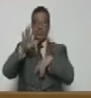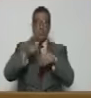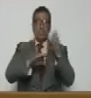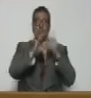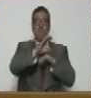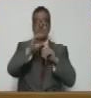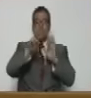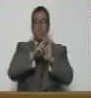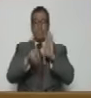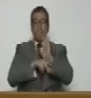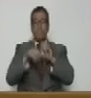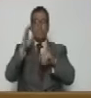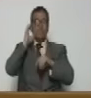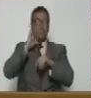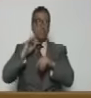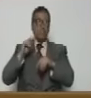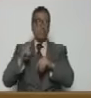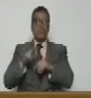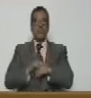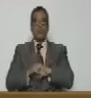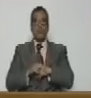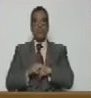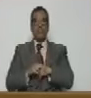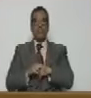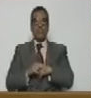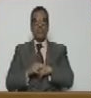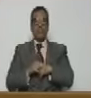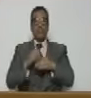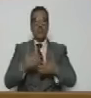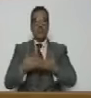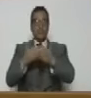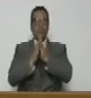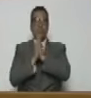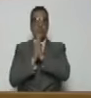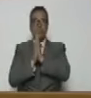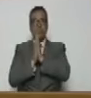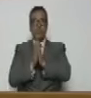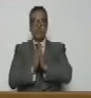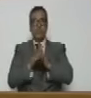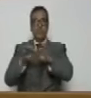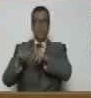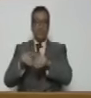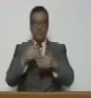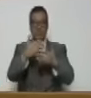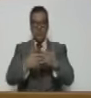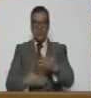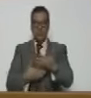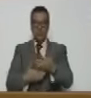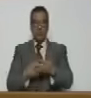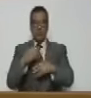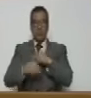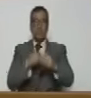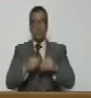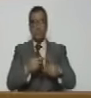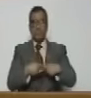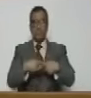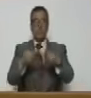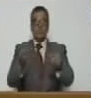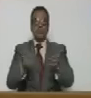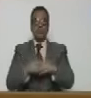Constitución de la República Bolivariana de Venezuela. Remítase, por favor, secretaria, a la Gaceta Oficial a los fines de su